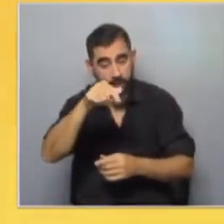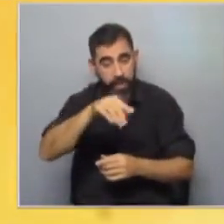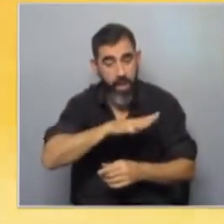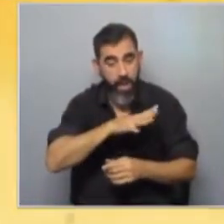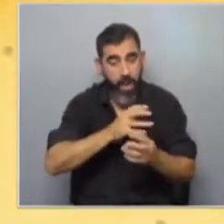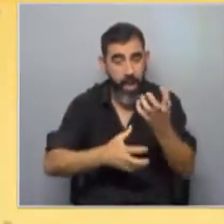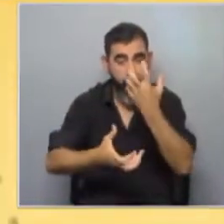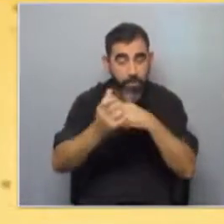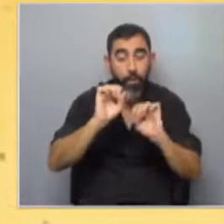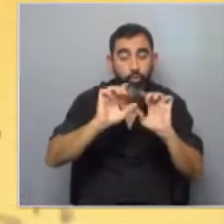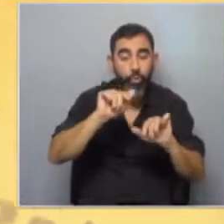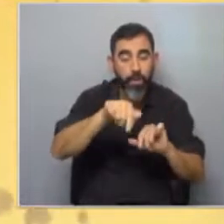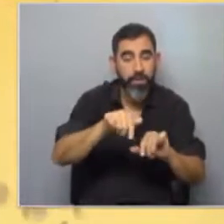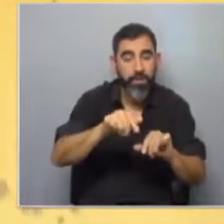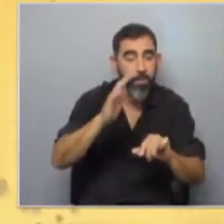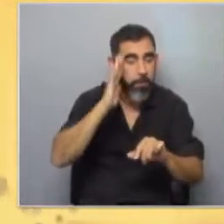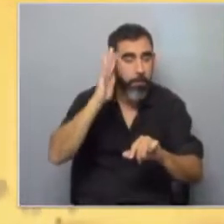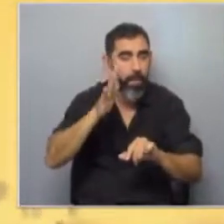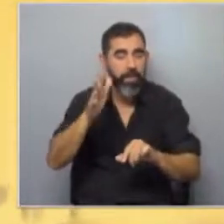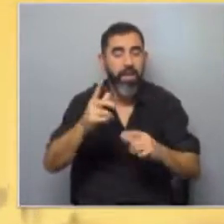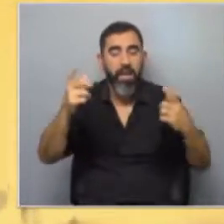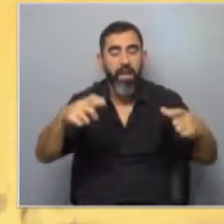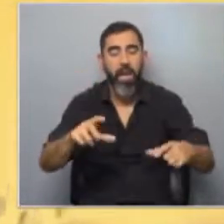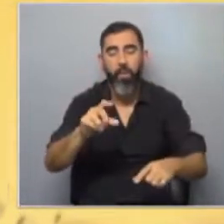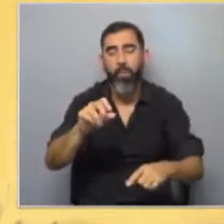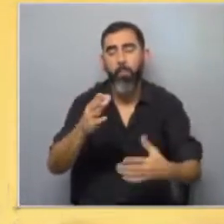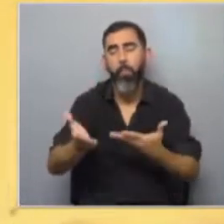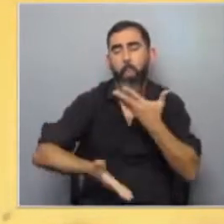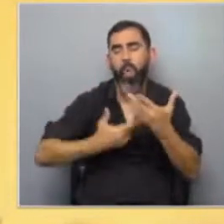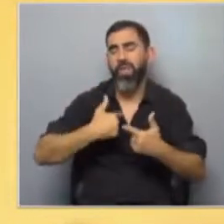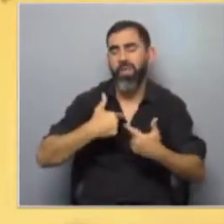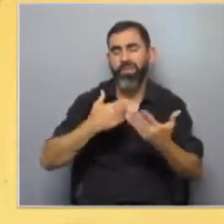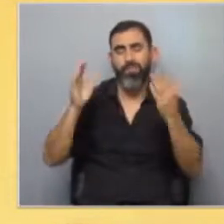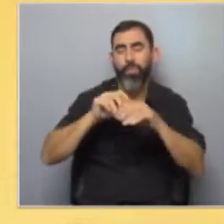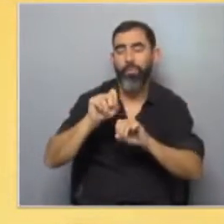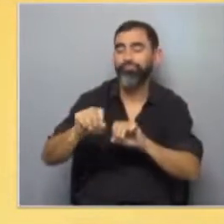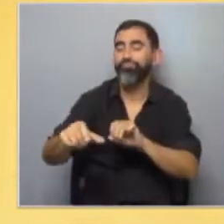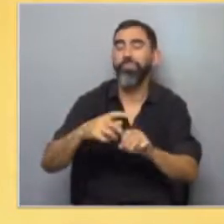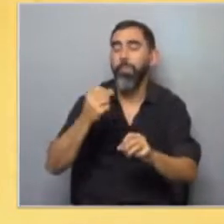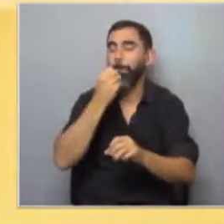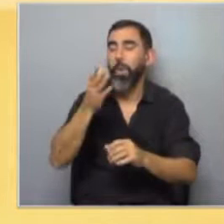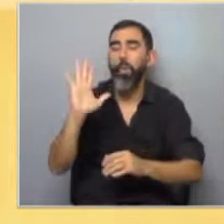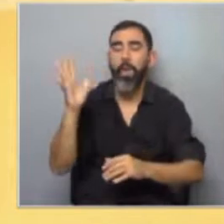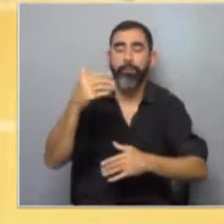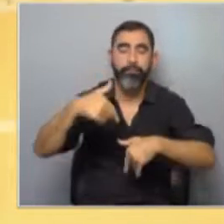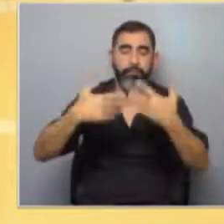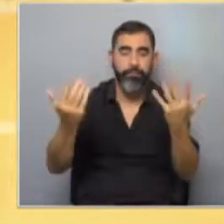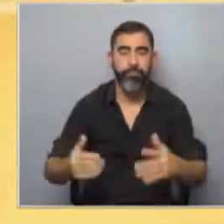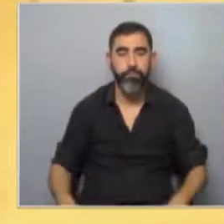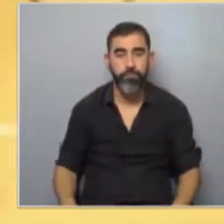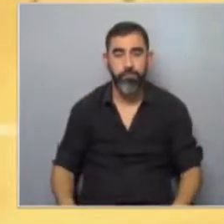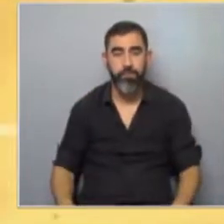peces y los que viven en suelos que son más interesantes para la agricultura o para otros